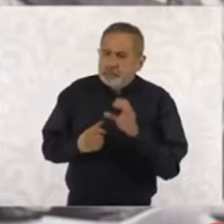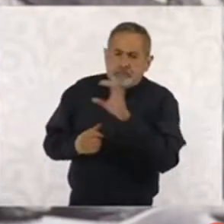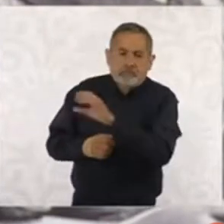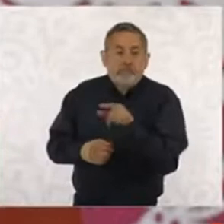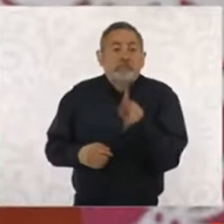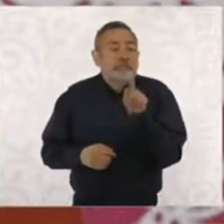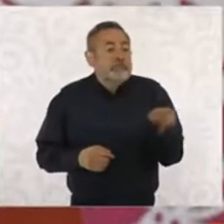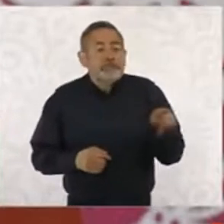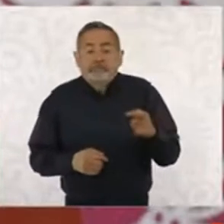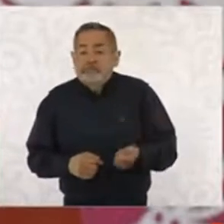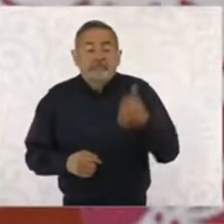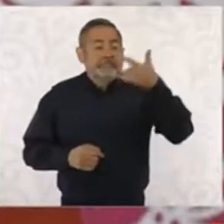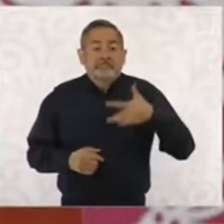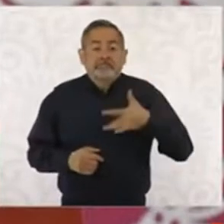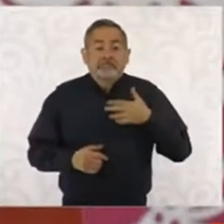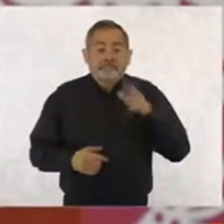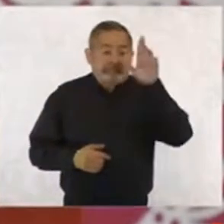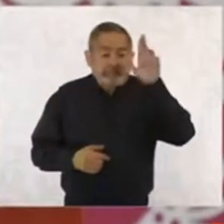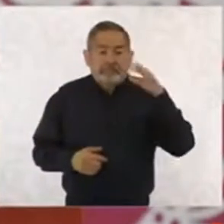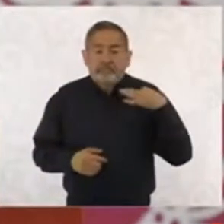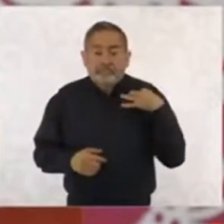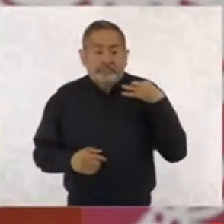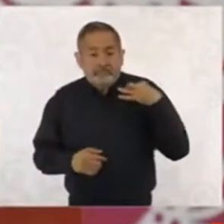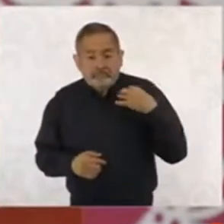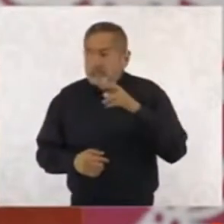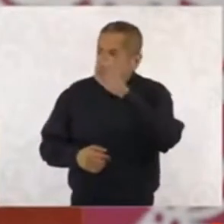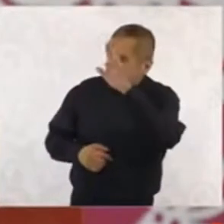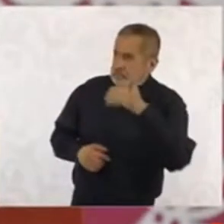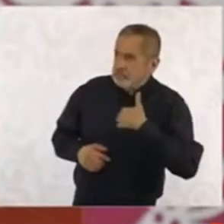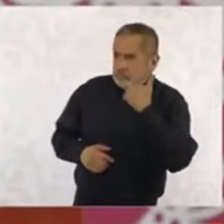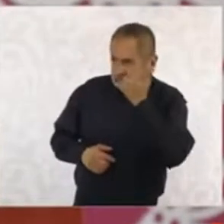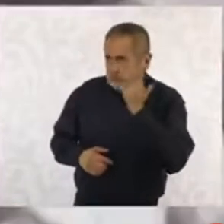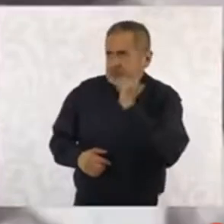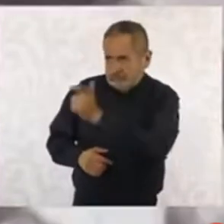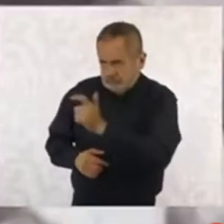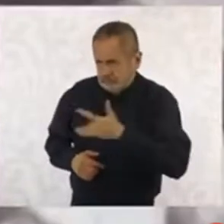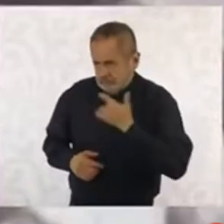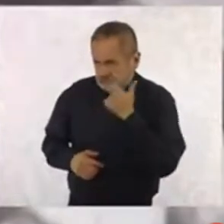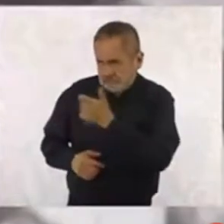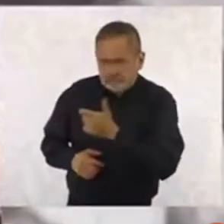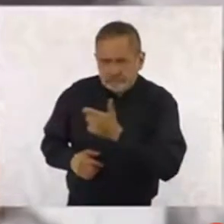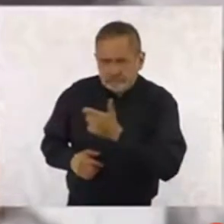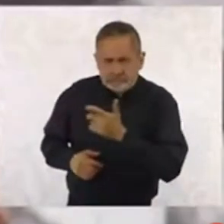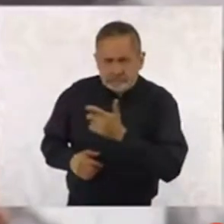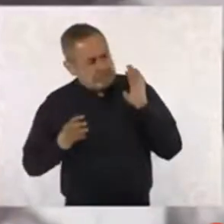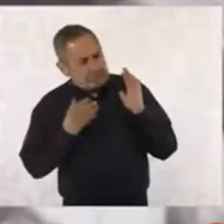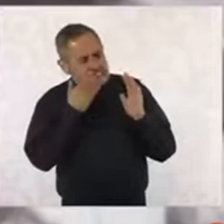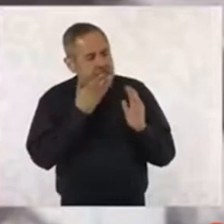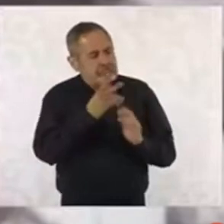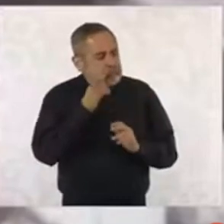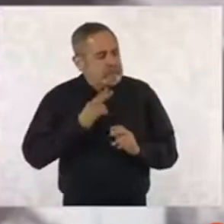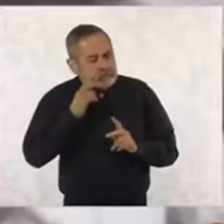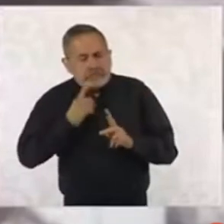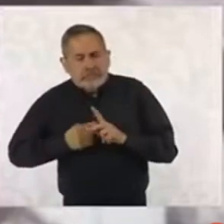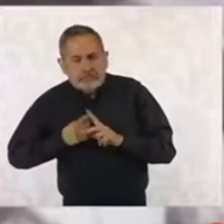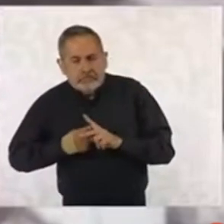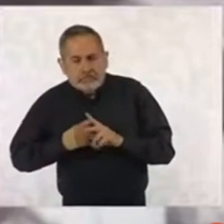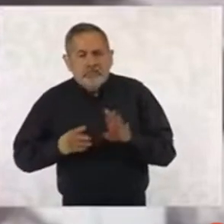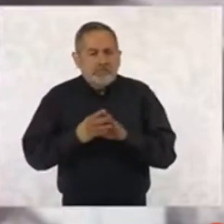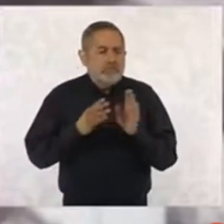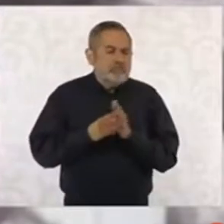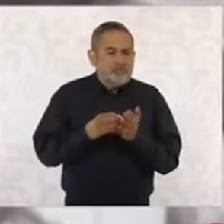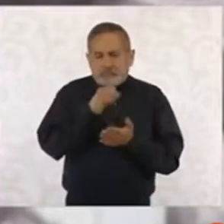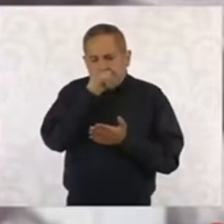pago, sino de buena voluntad llegar y ofrecer un pago, y entonces puede calcularse conforme al